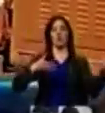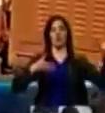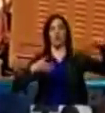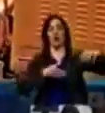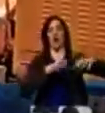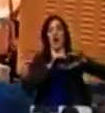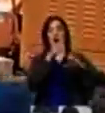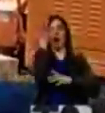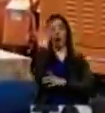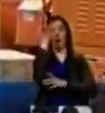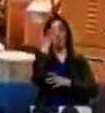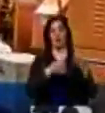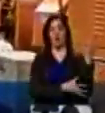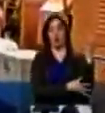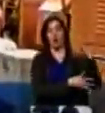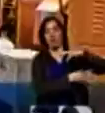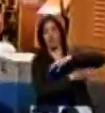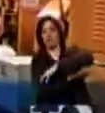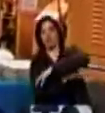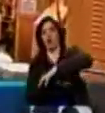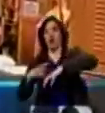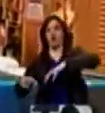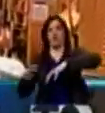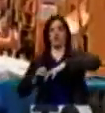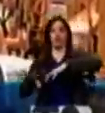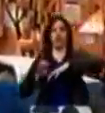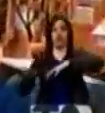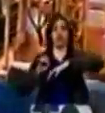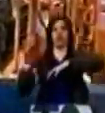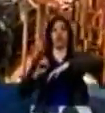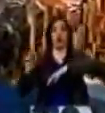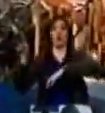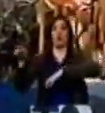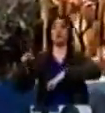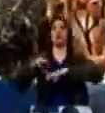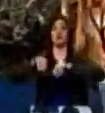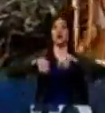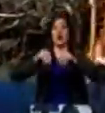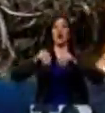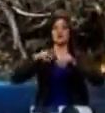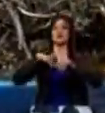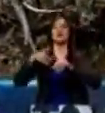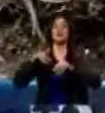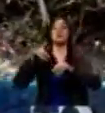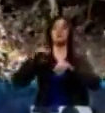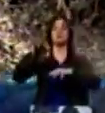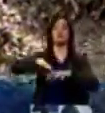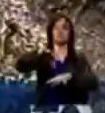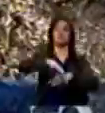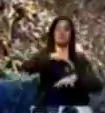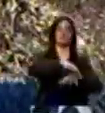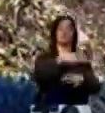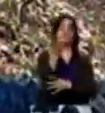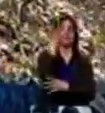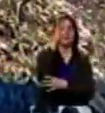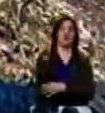tenga conocimiento, como pueden ver las imágenes. Es súper importante porque eso nosotros lo utilizamos como abono en nuestras jardineras, en la siembra de